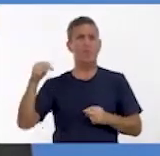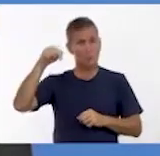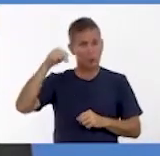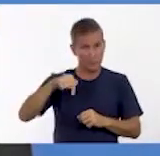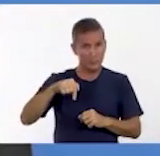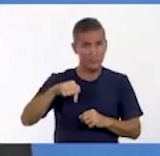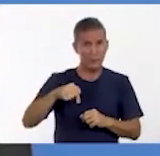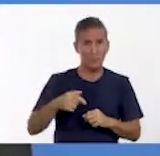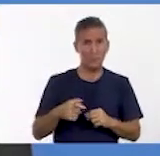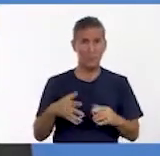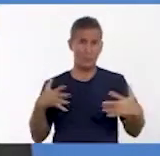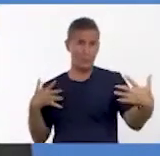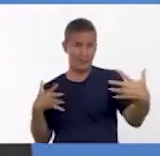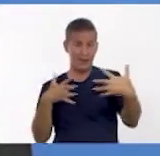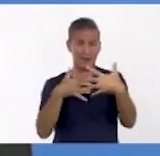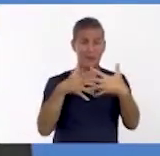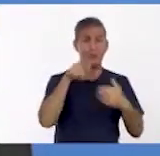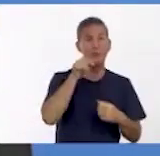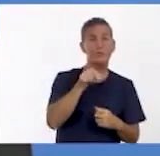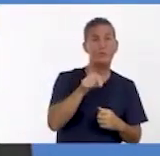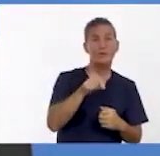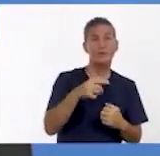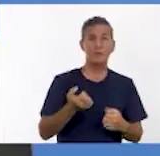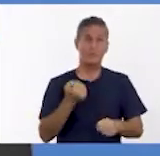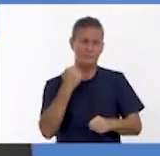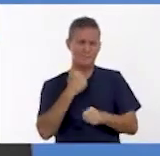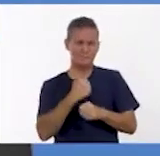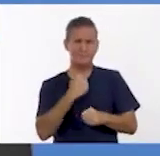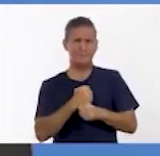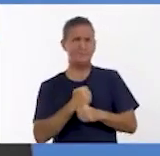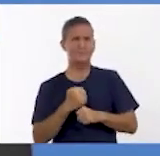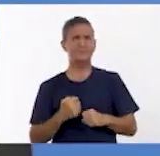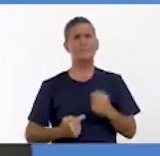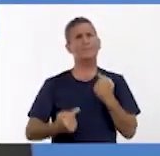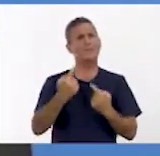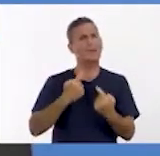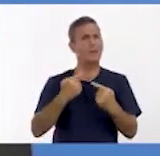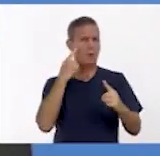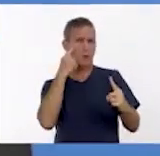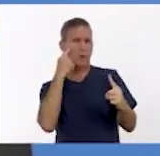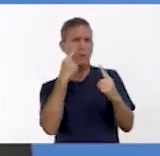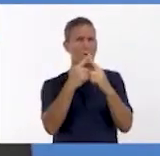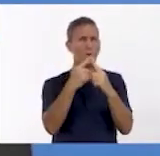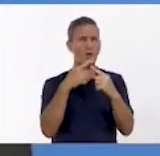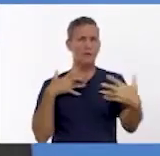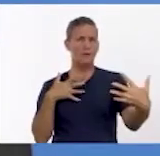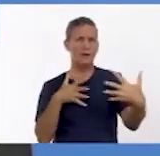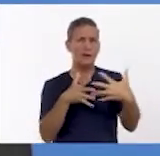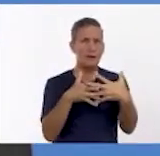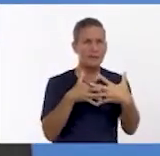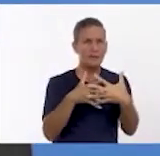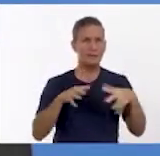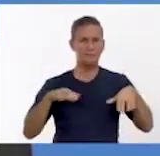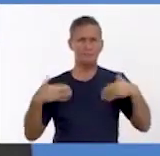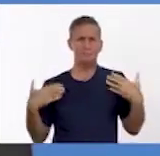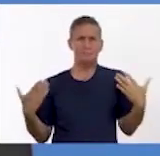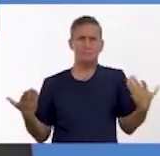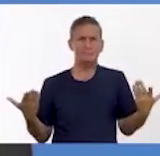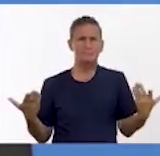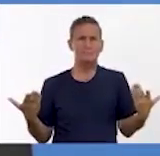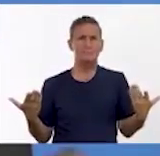la revolución. Hoy, en relación con esto, vamos a estar trabajando algunos